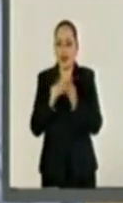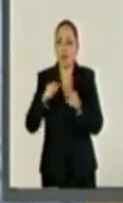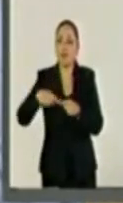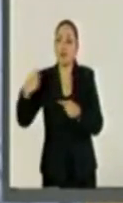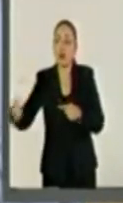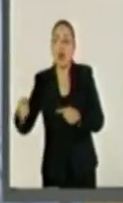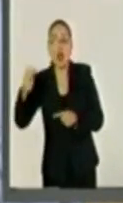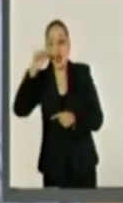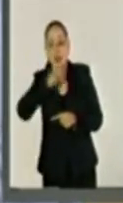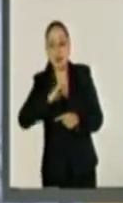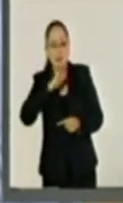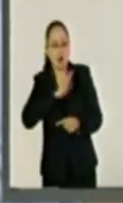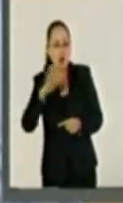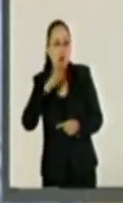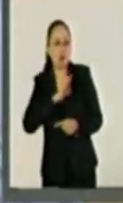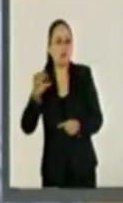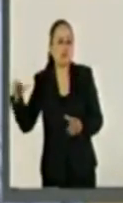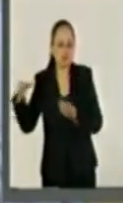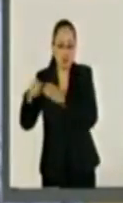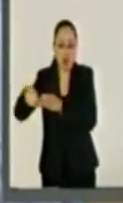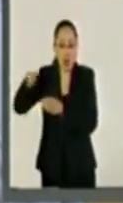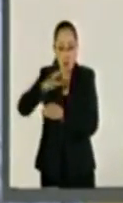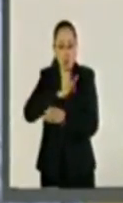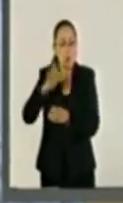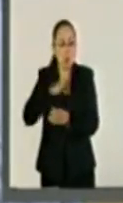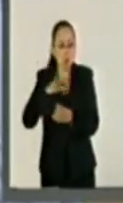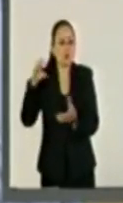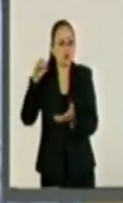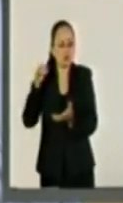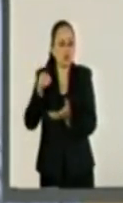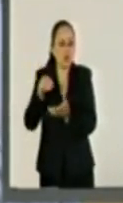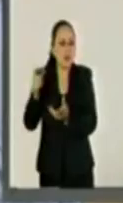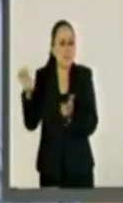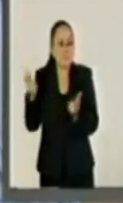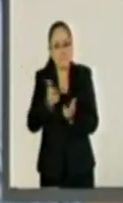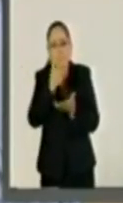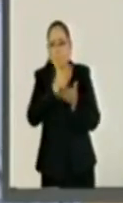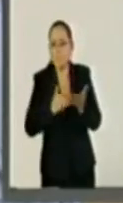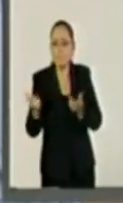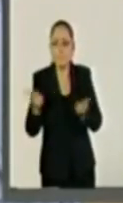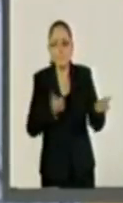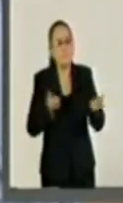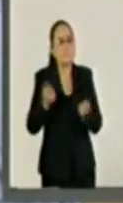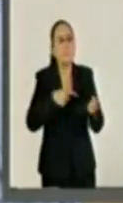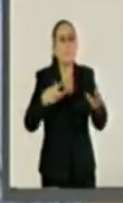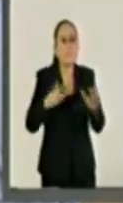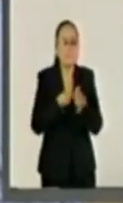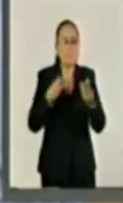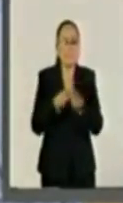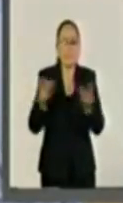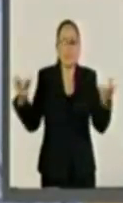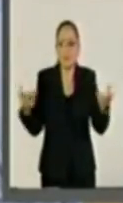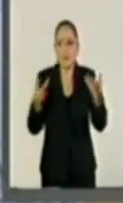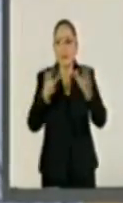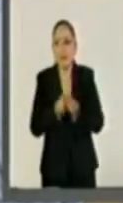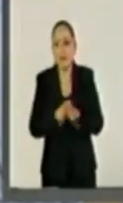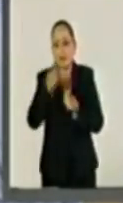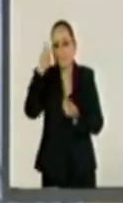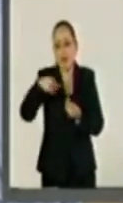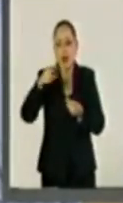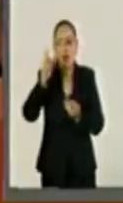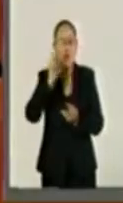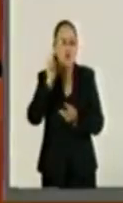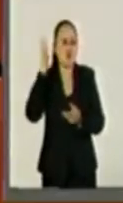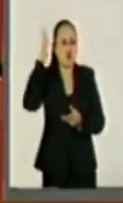cuota mensual que le permitía al trabajador obtener un crédito para vivienda o bien a formar un ahorro para su